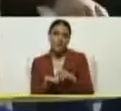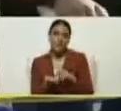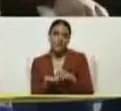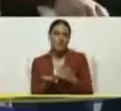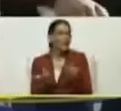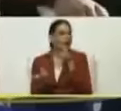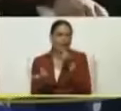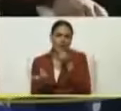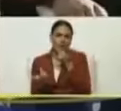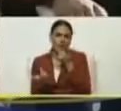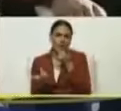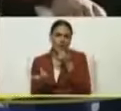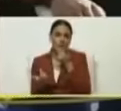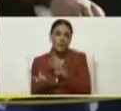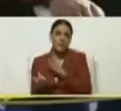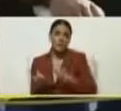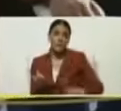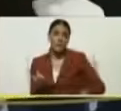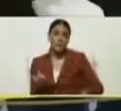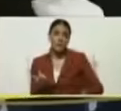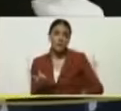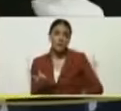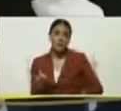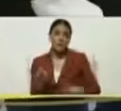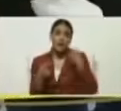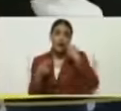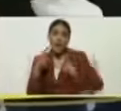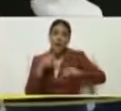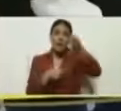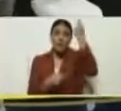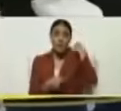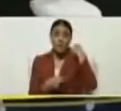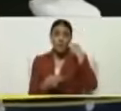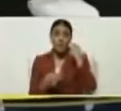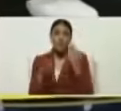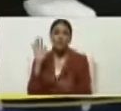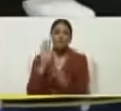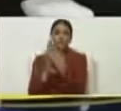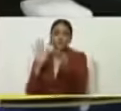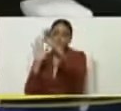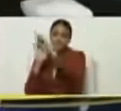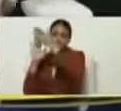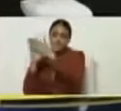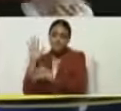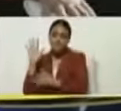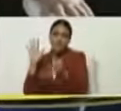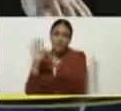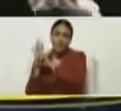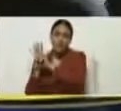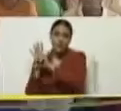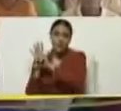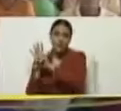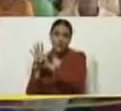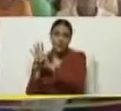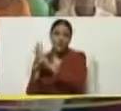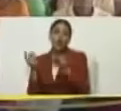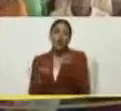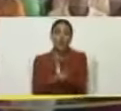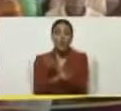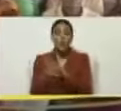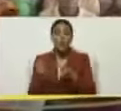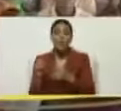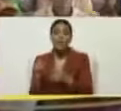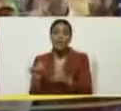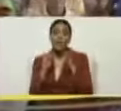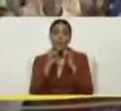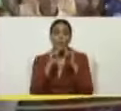pasado, compañero presidente? El año pasado salió una gaceta oficial con unos precios anunciados por